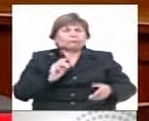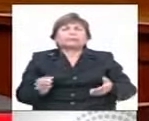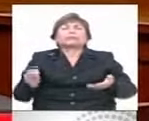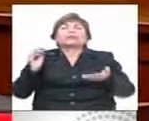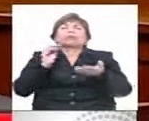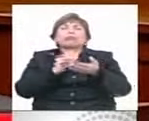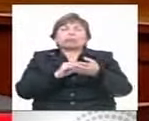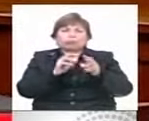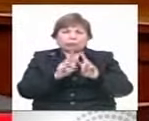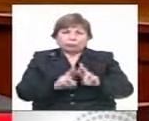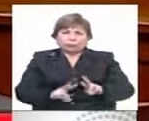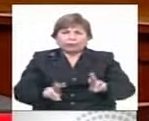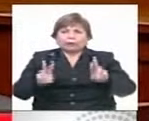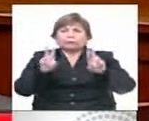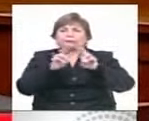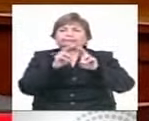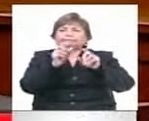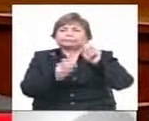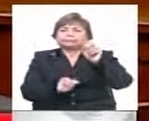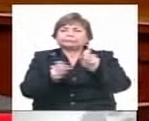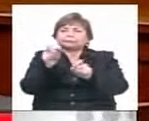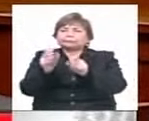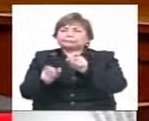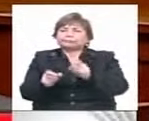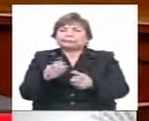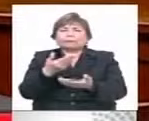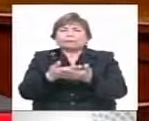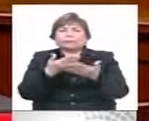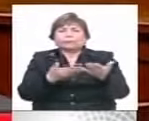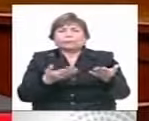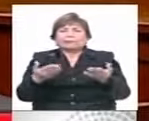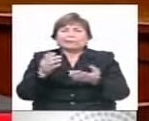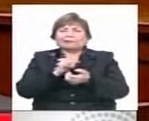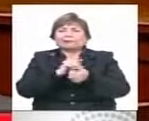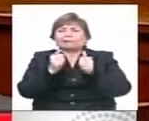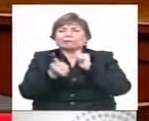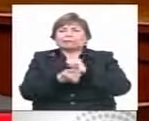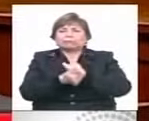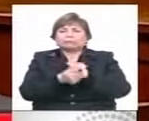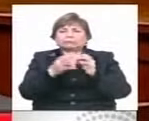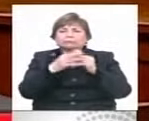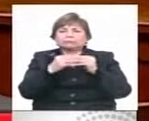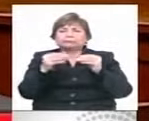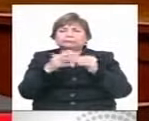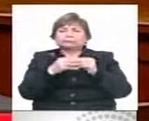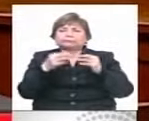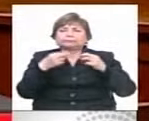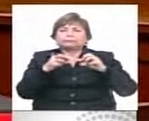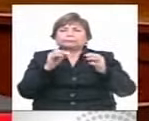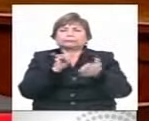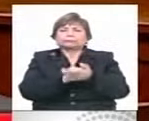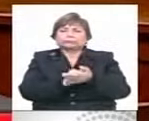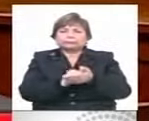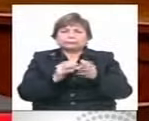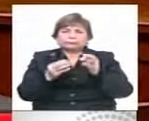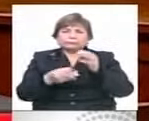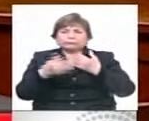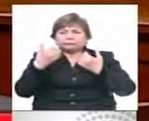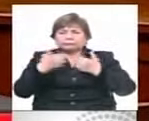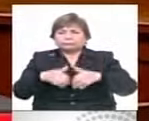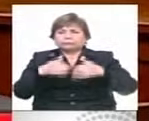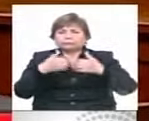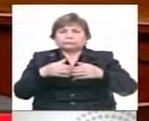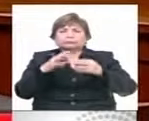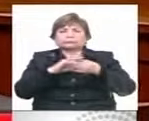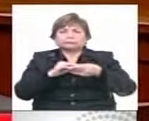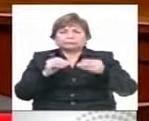mayor valor agregado a la población rural a través de procesos de transformación productiva que permita industrializar los